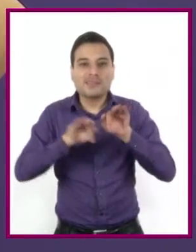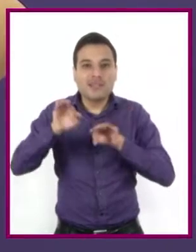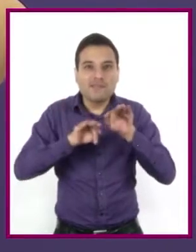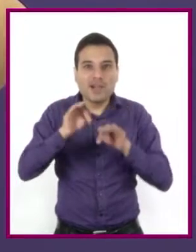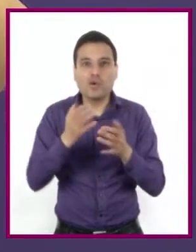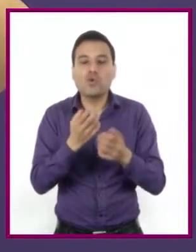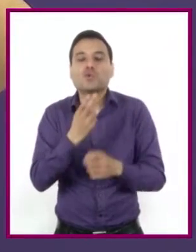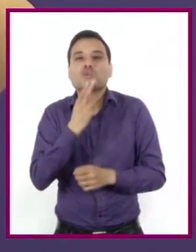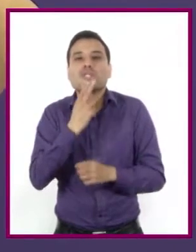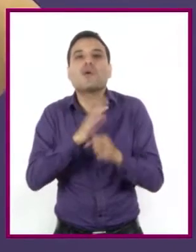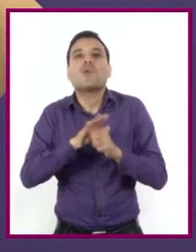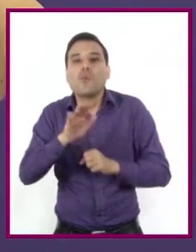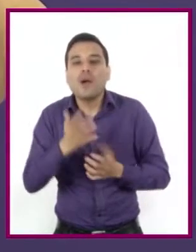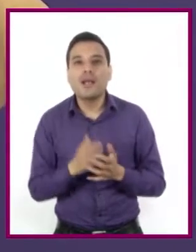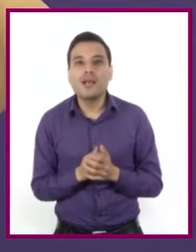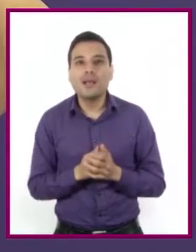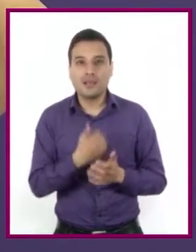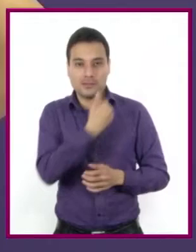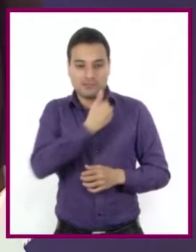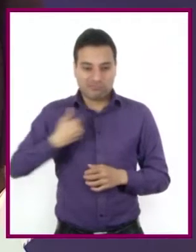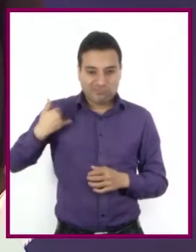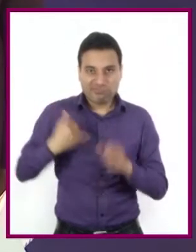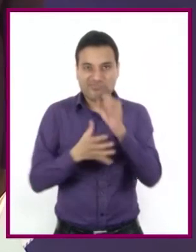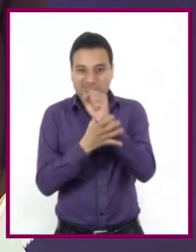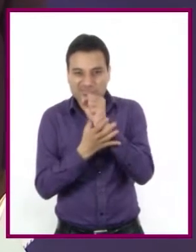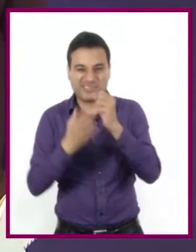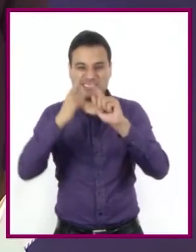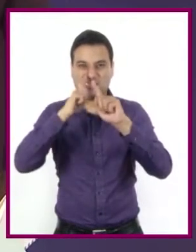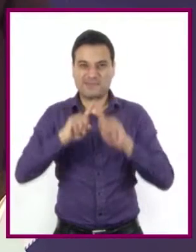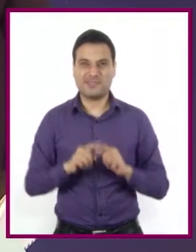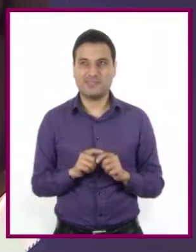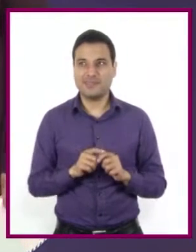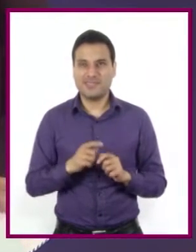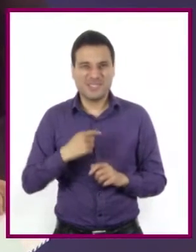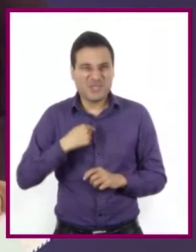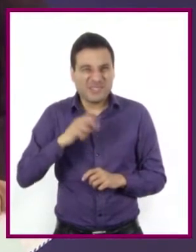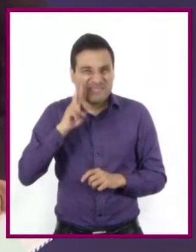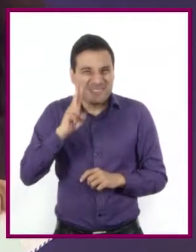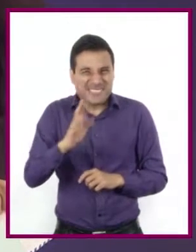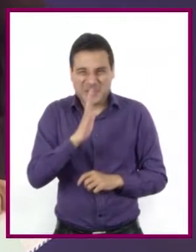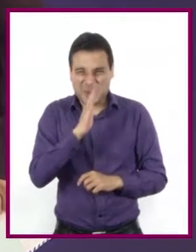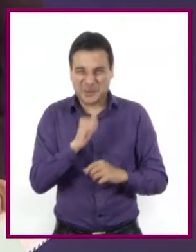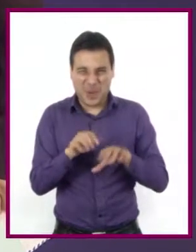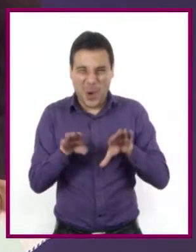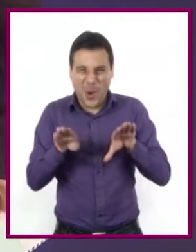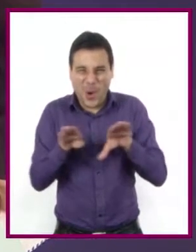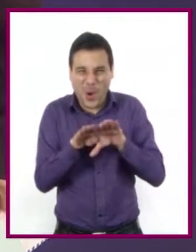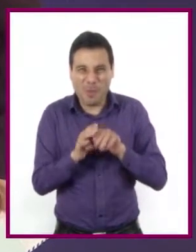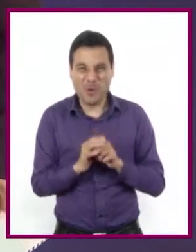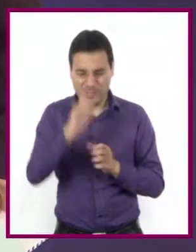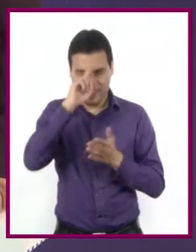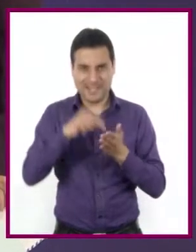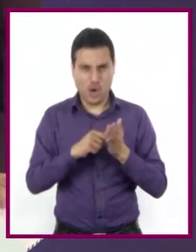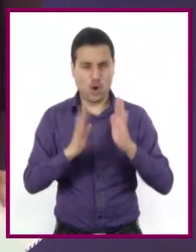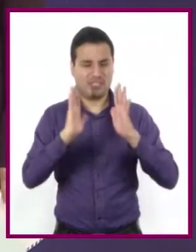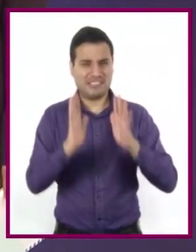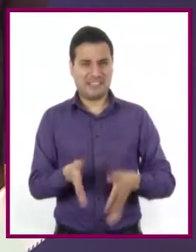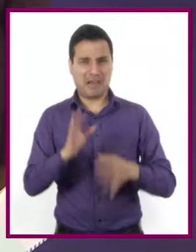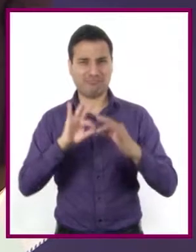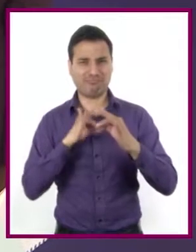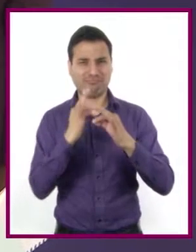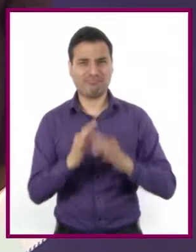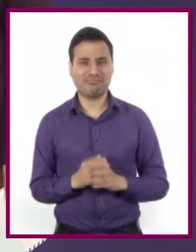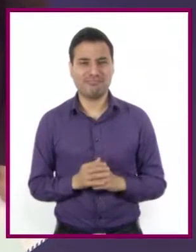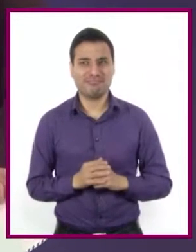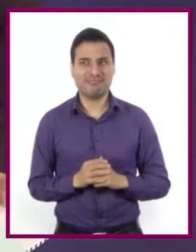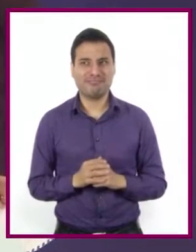realiza. Estoy dibujando sin ver lo que dibujo. Yo creo que ya lo logré.